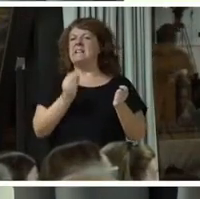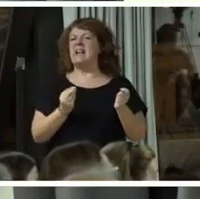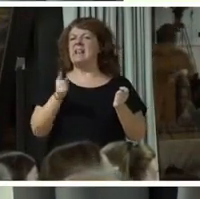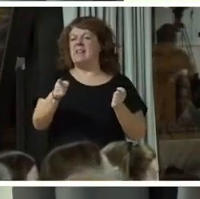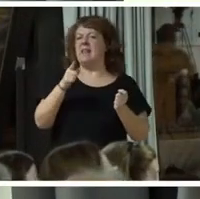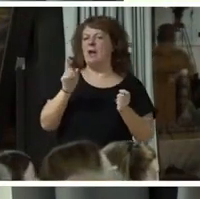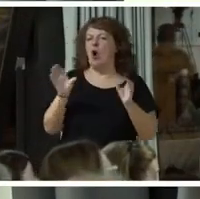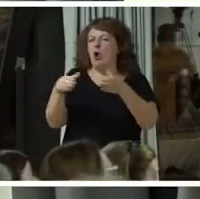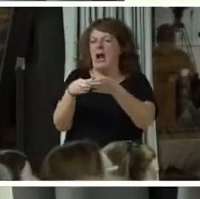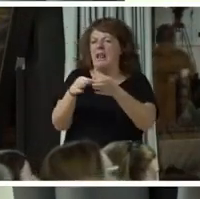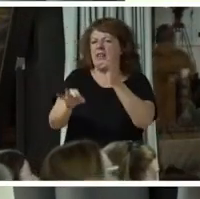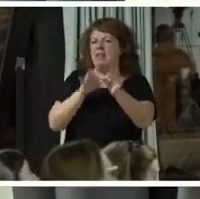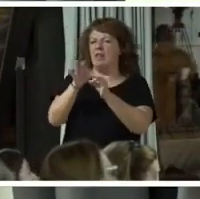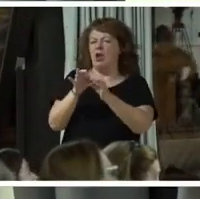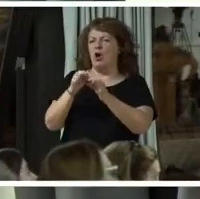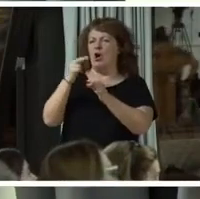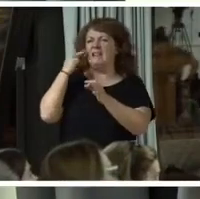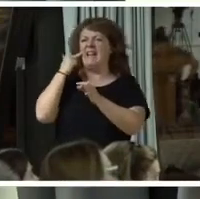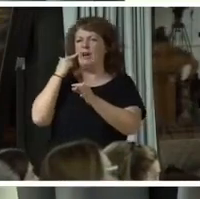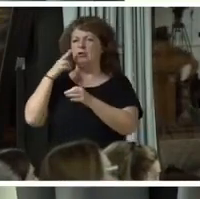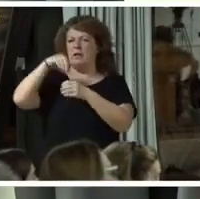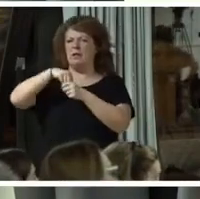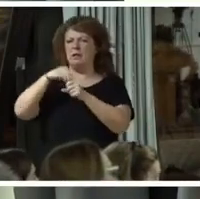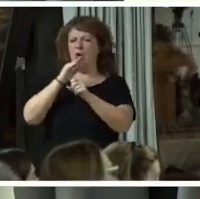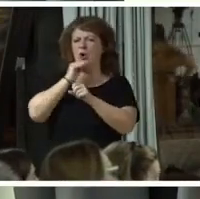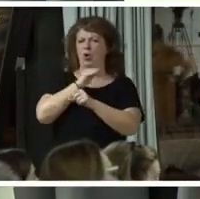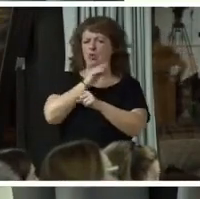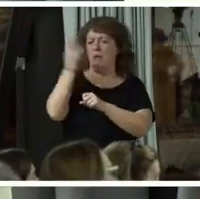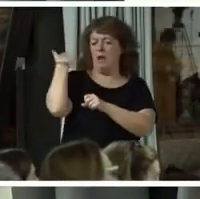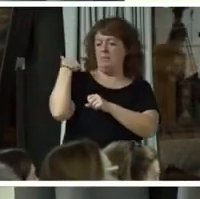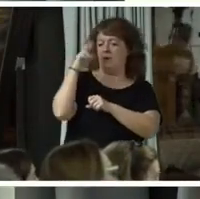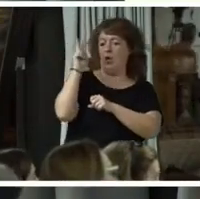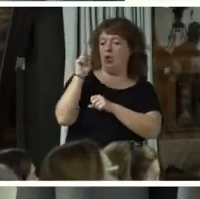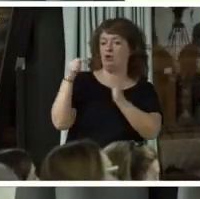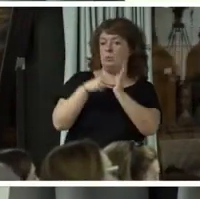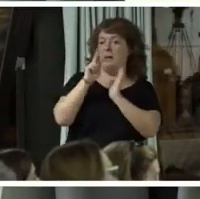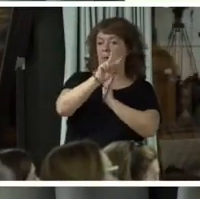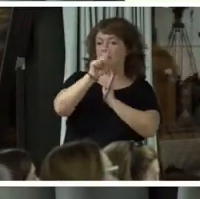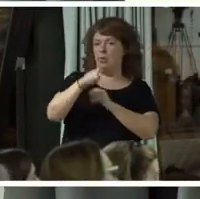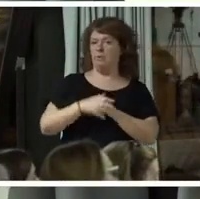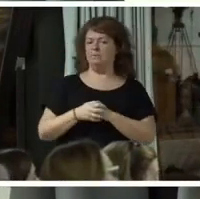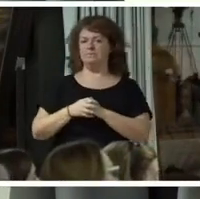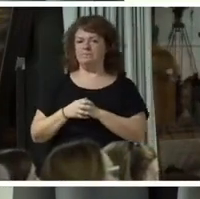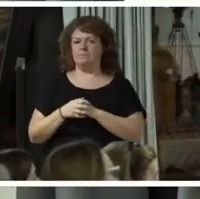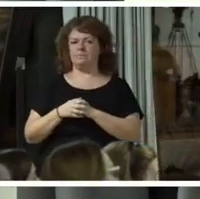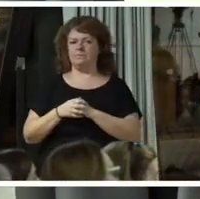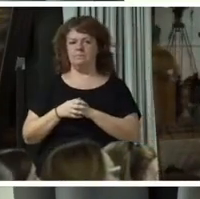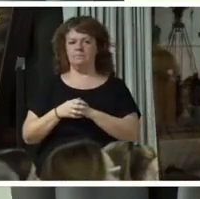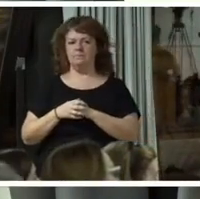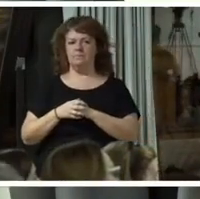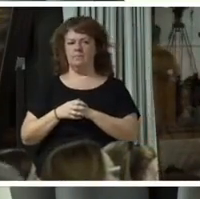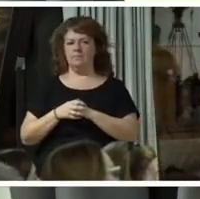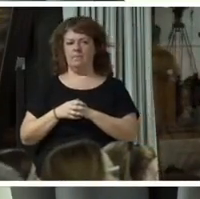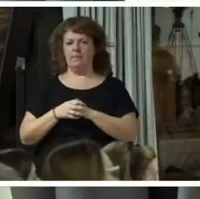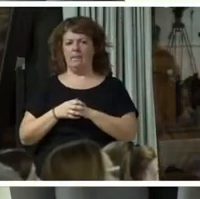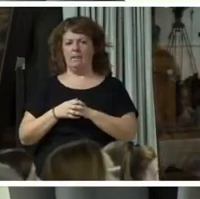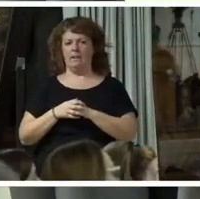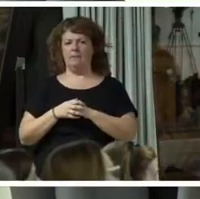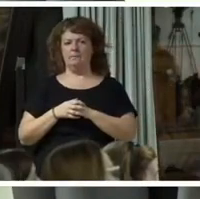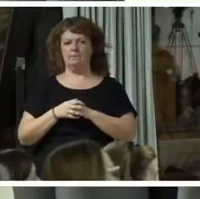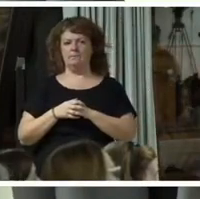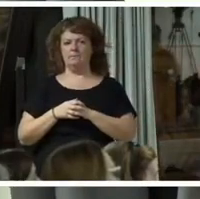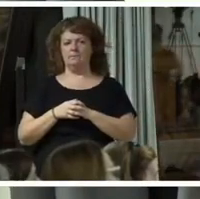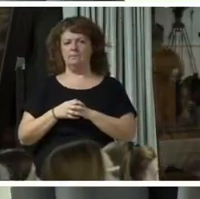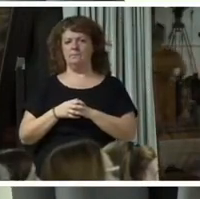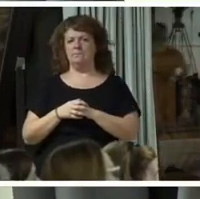organizaciones terroristas en octubre de 2021 eh después de esto tenía un